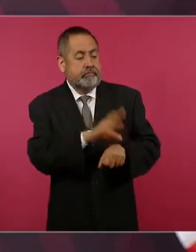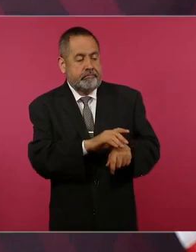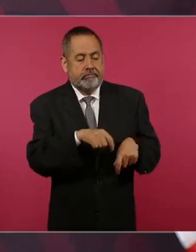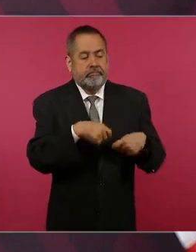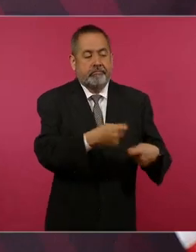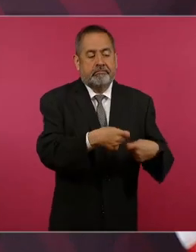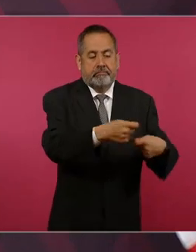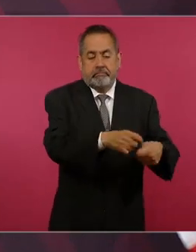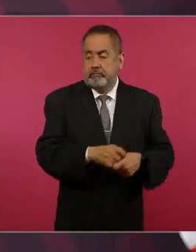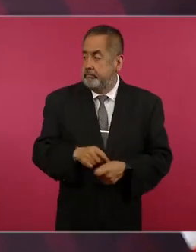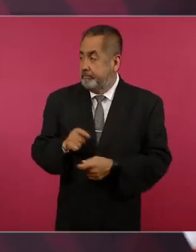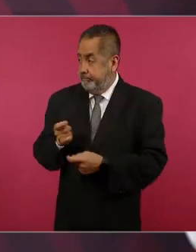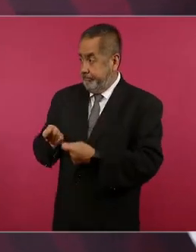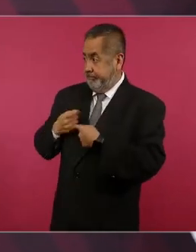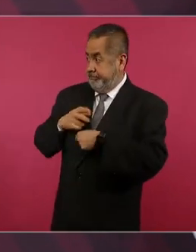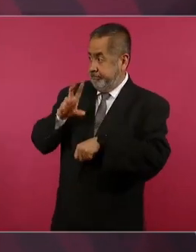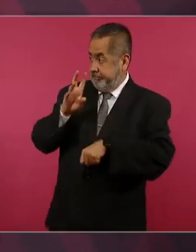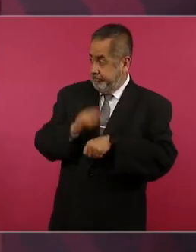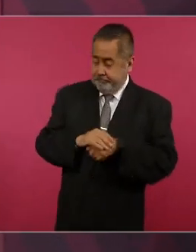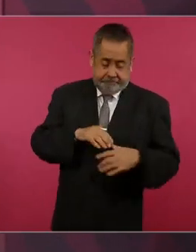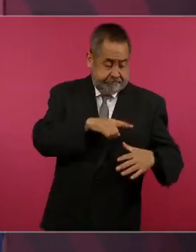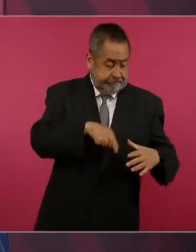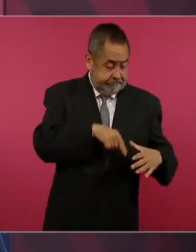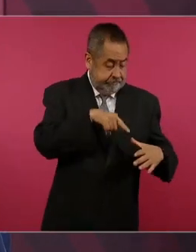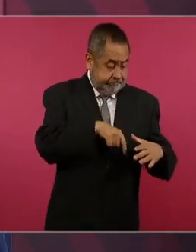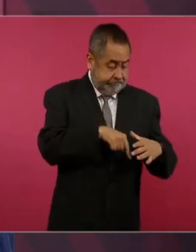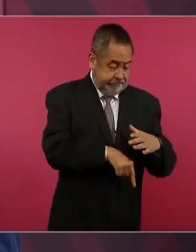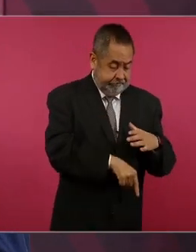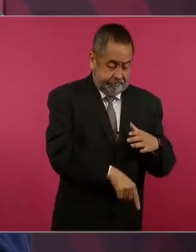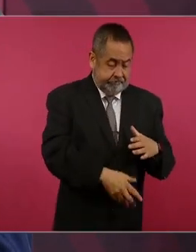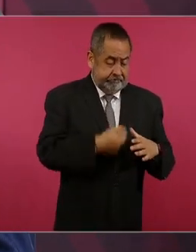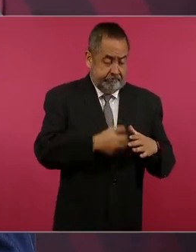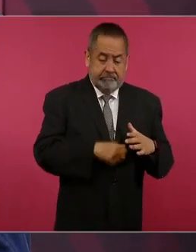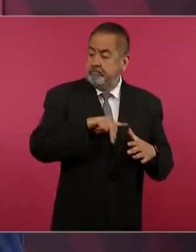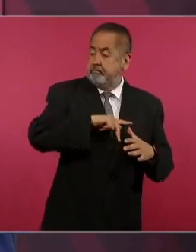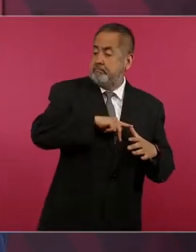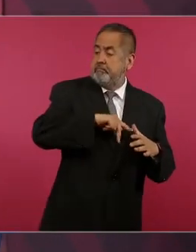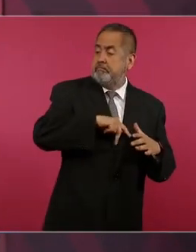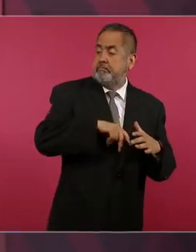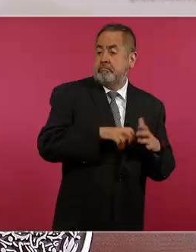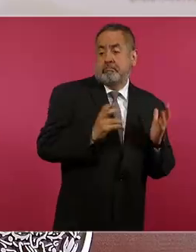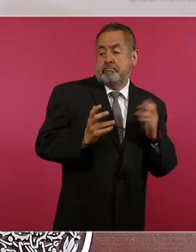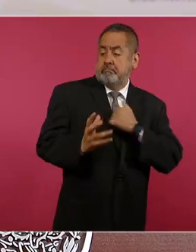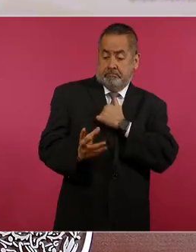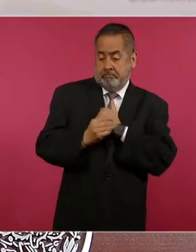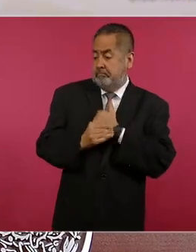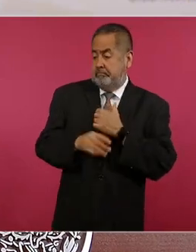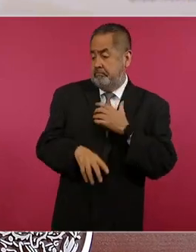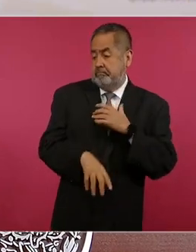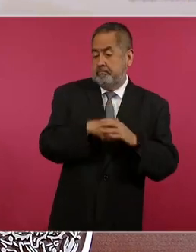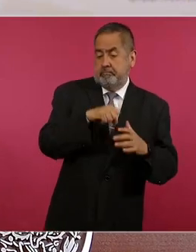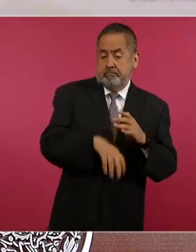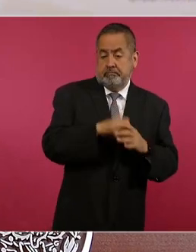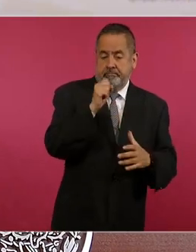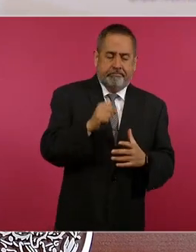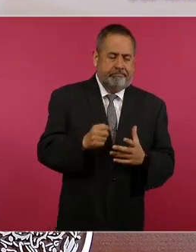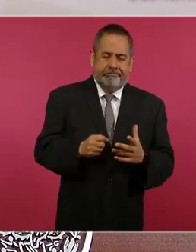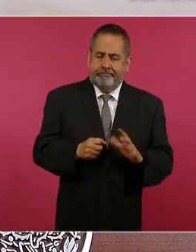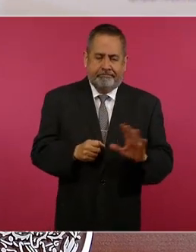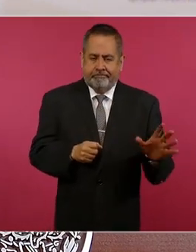seguir perforando, extrayendo agua, porque son